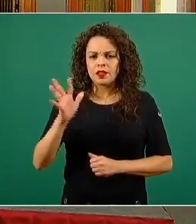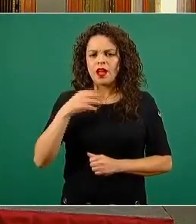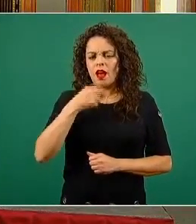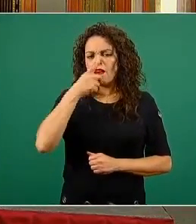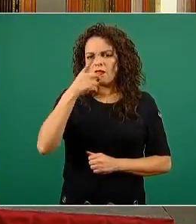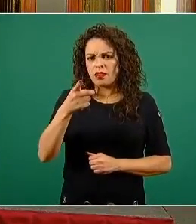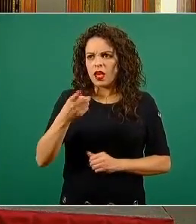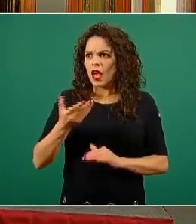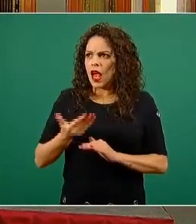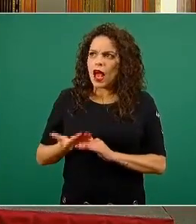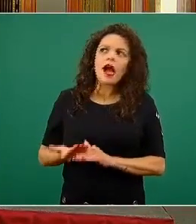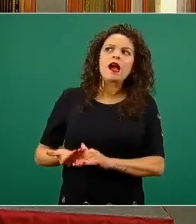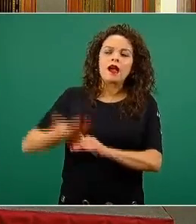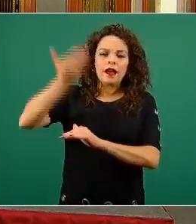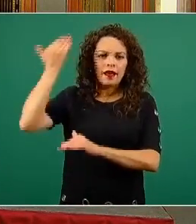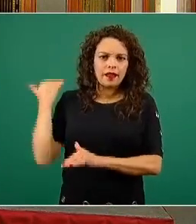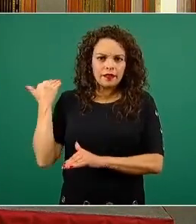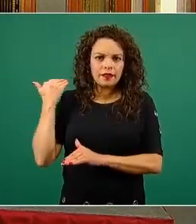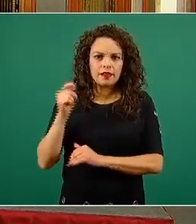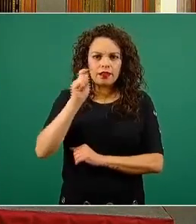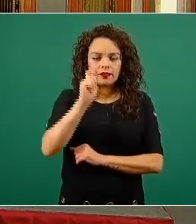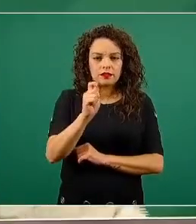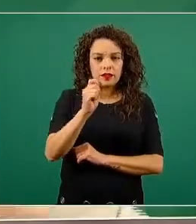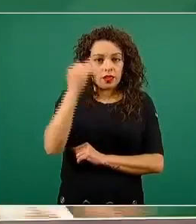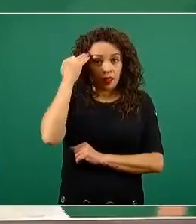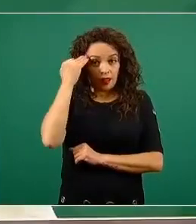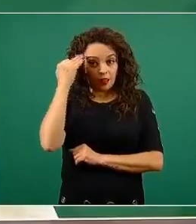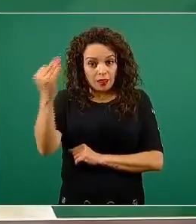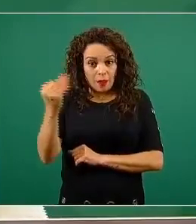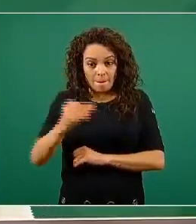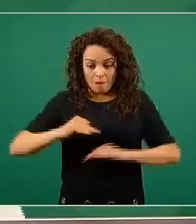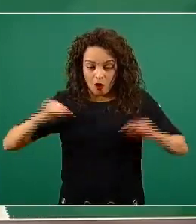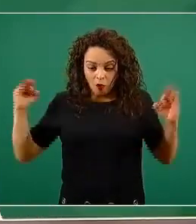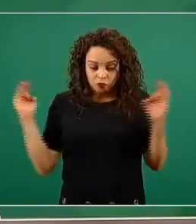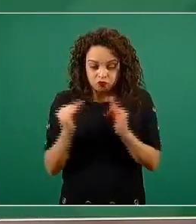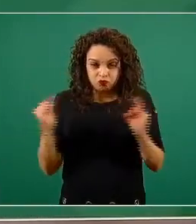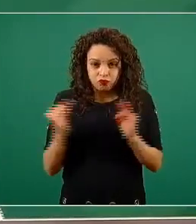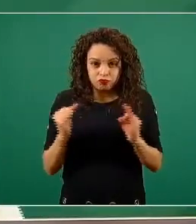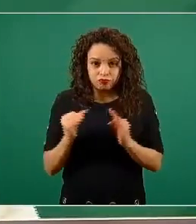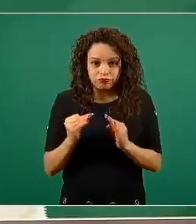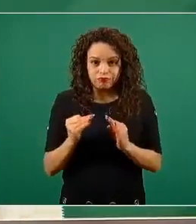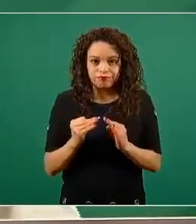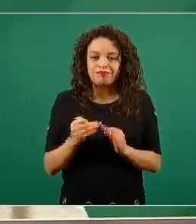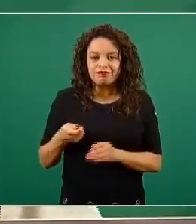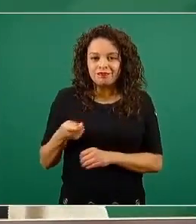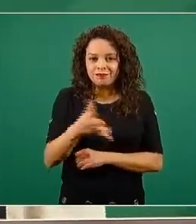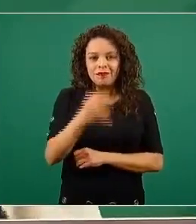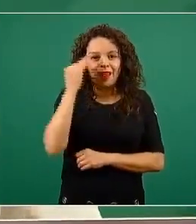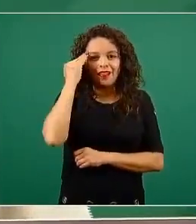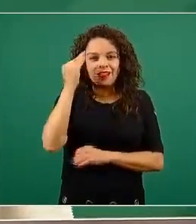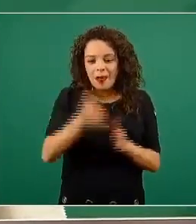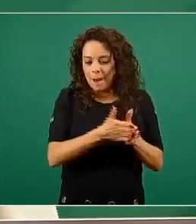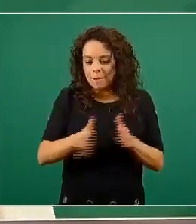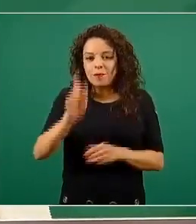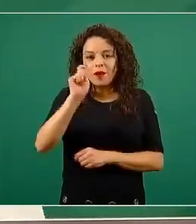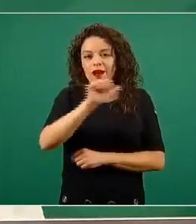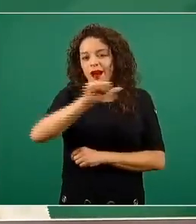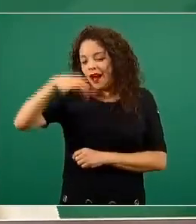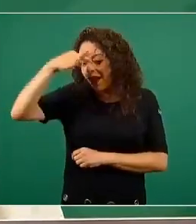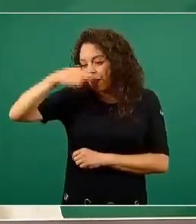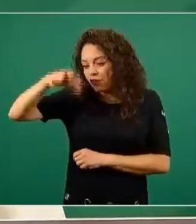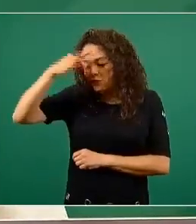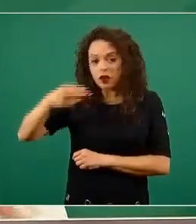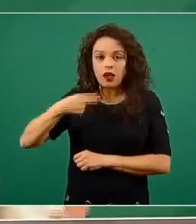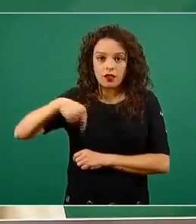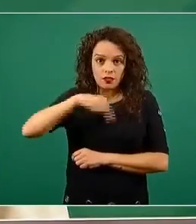la temporada de invernal, la temporada de frío, lo que conocíamos como la temporada de influenza, sabíamos que este repunte iba a